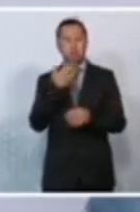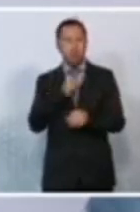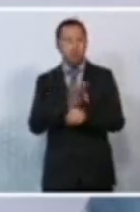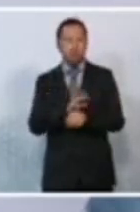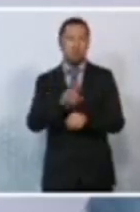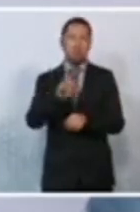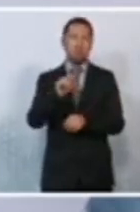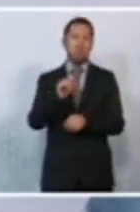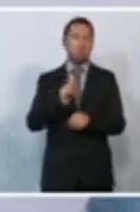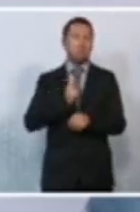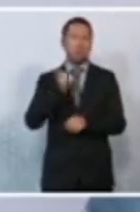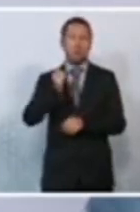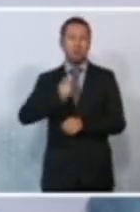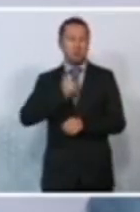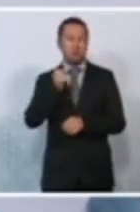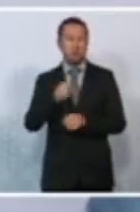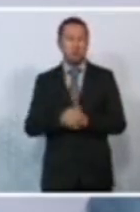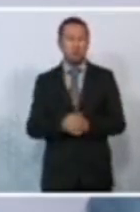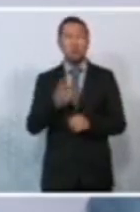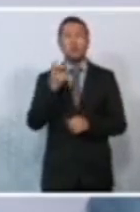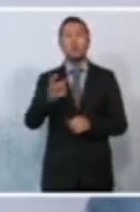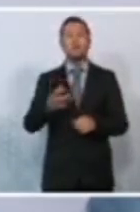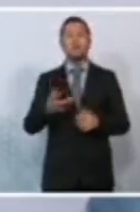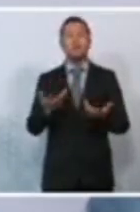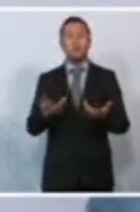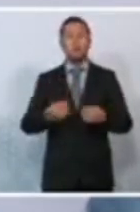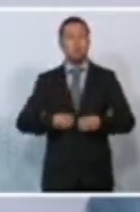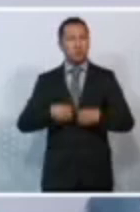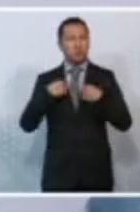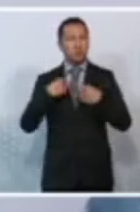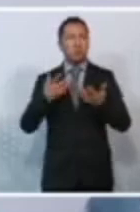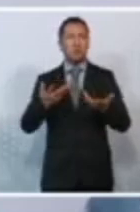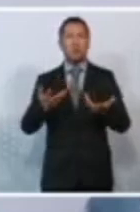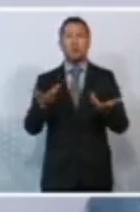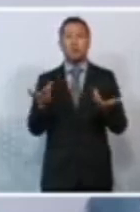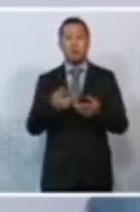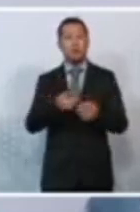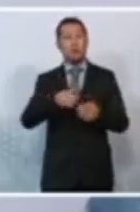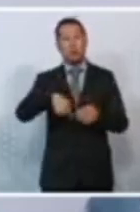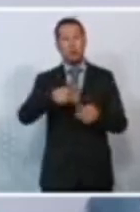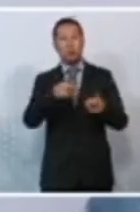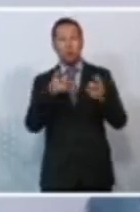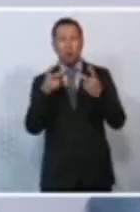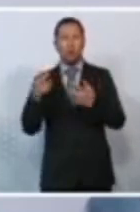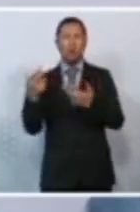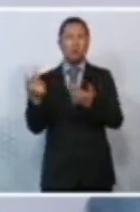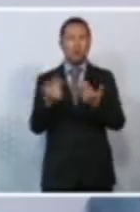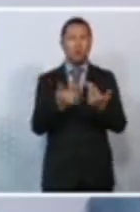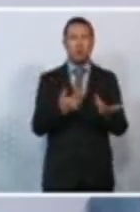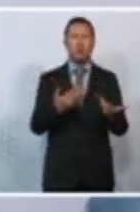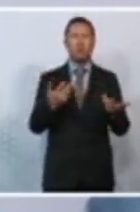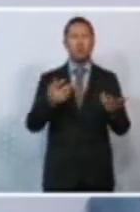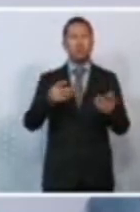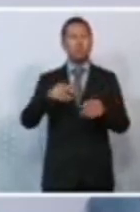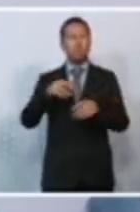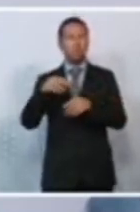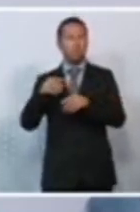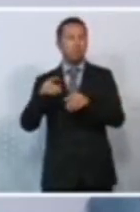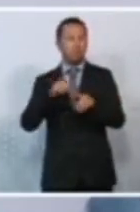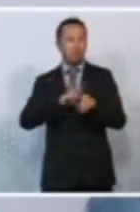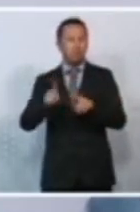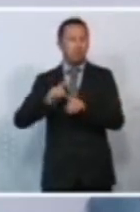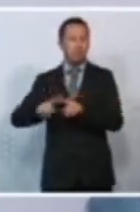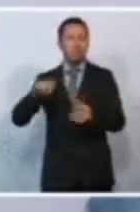desarrollo y bienestar. Pondremos un alto al abuso y al deterioro de nuestras vidas, al engaño, al saqueo, a la devastación.